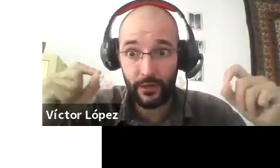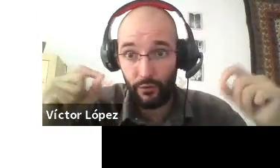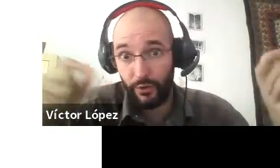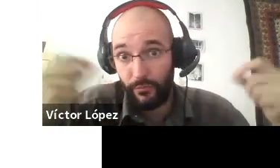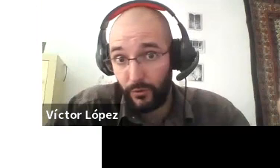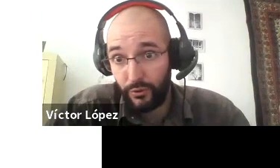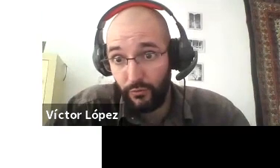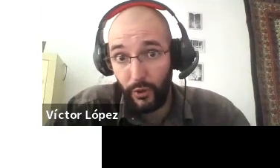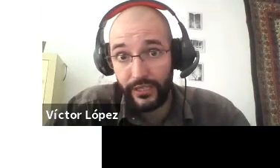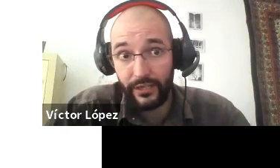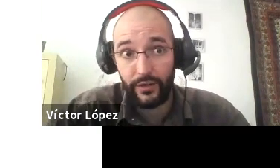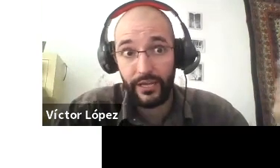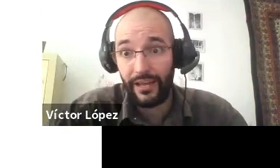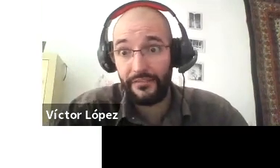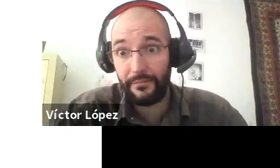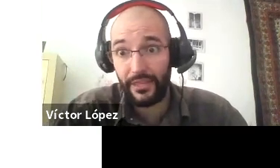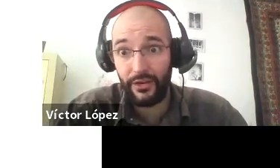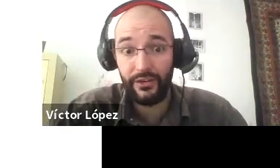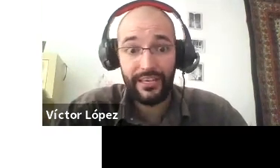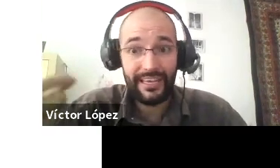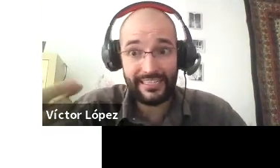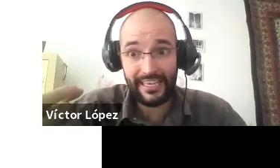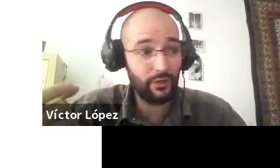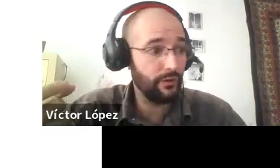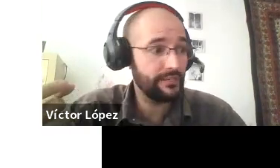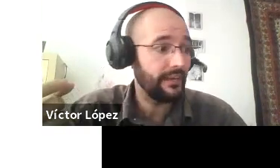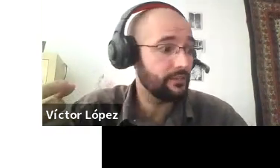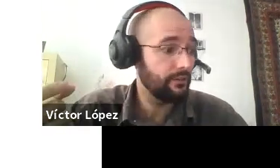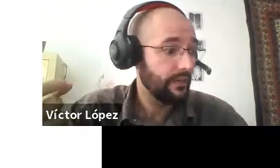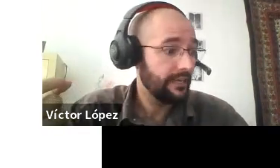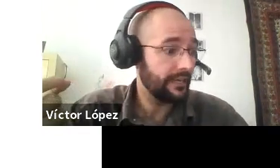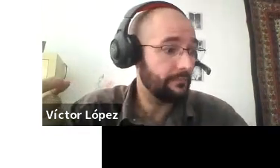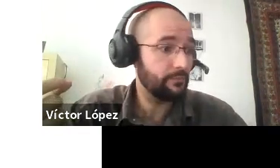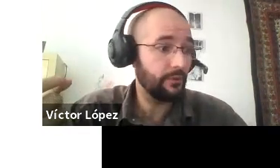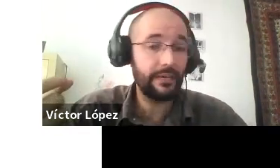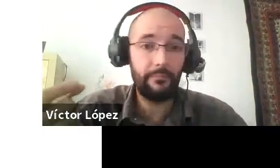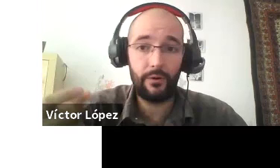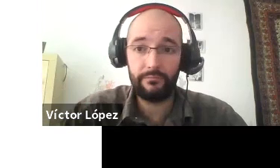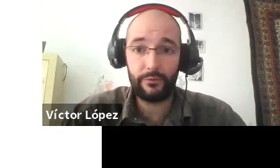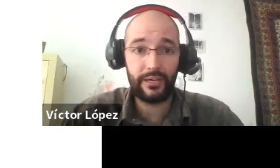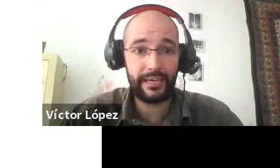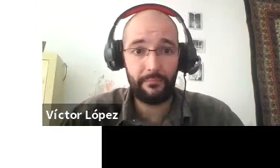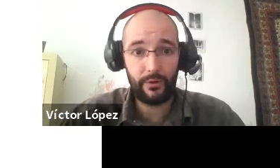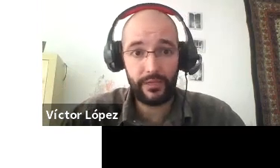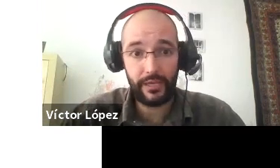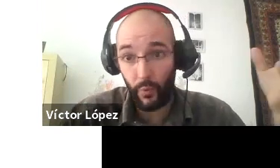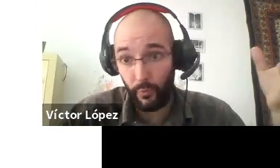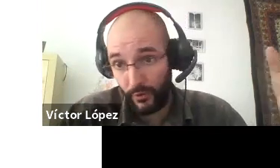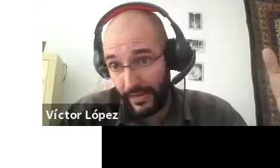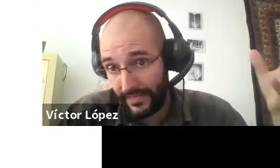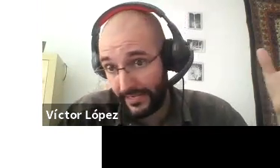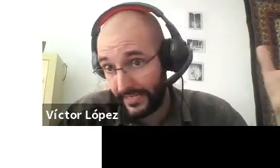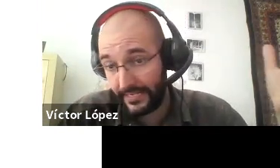que dicen, por ejemplo, pues un político en una afirmación es cierto o es falso. Y aquí, pues, por ejemplo, vemos el ejemplo de